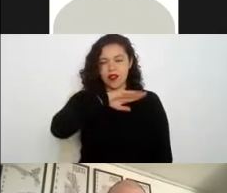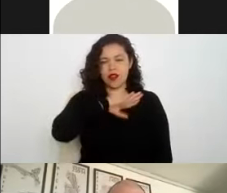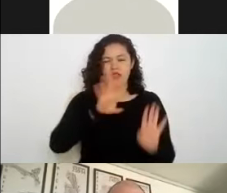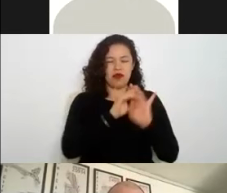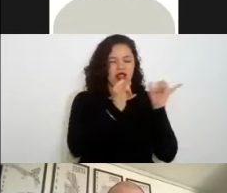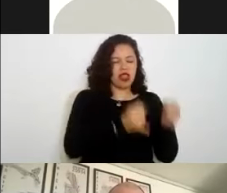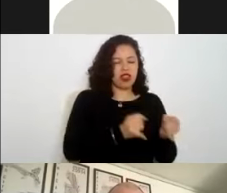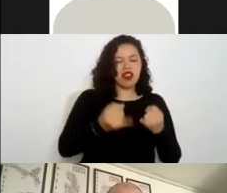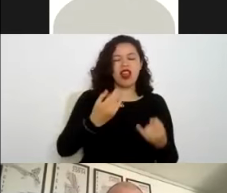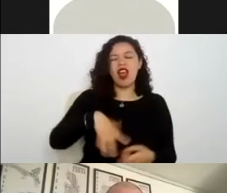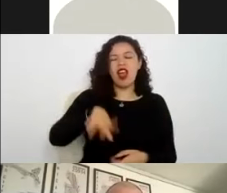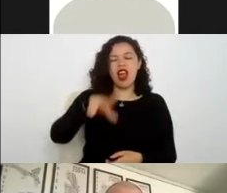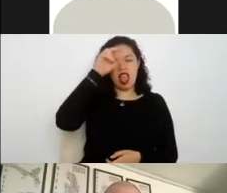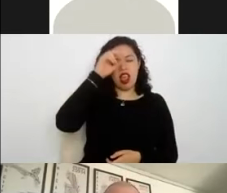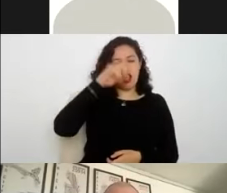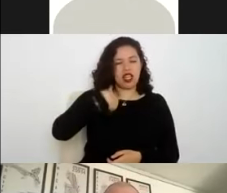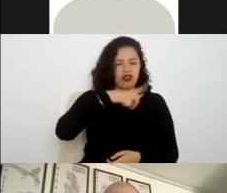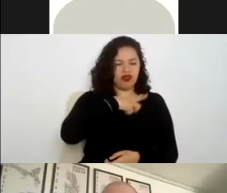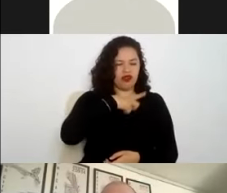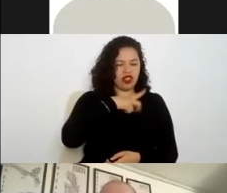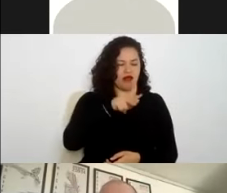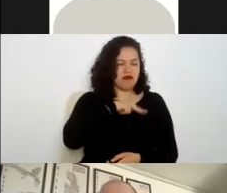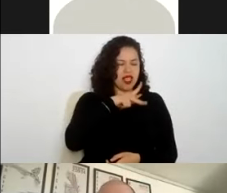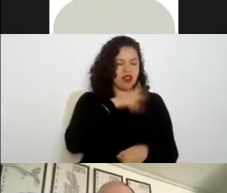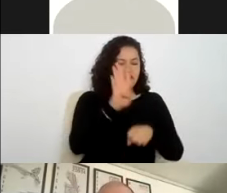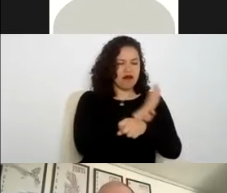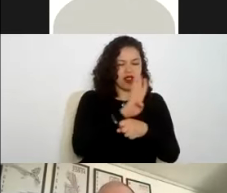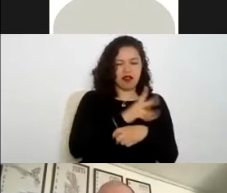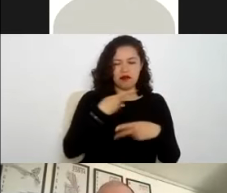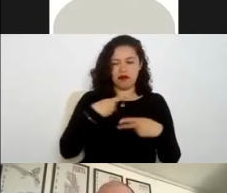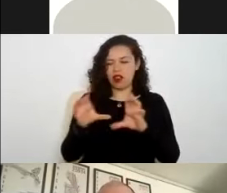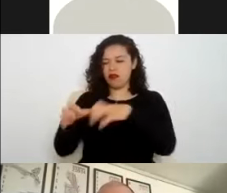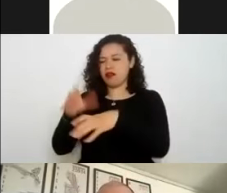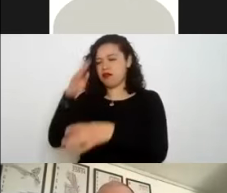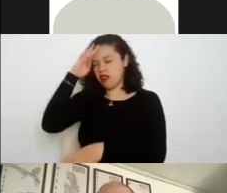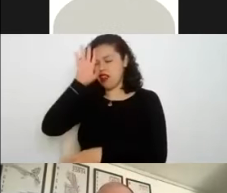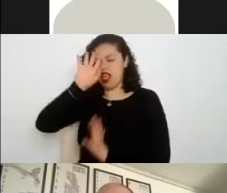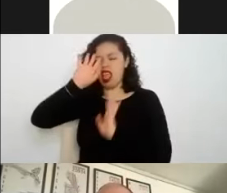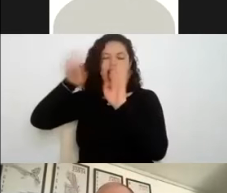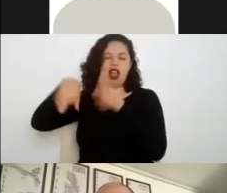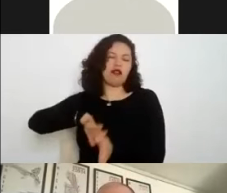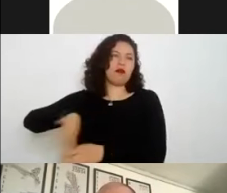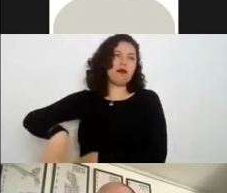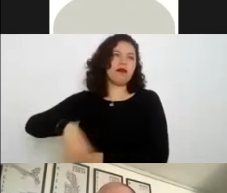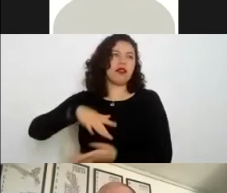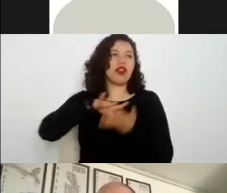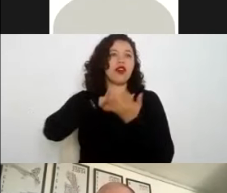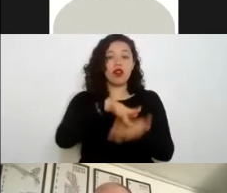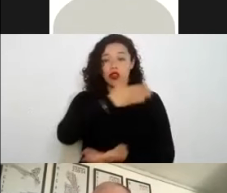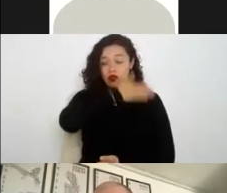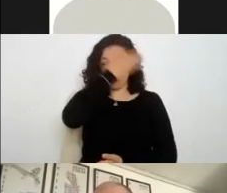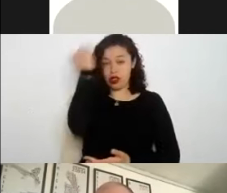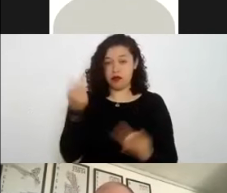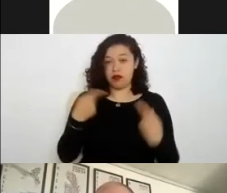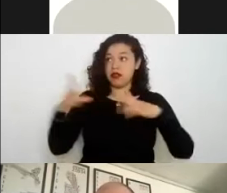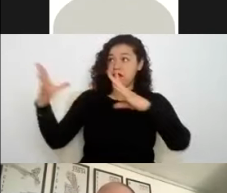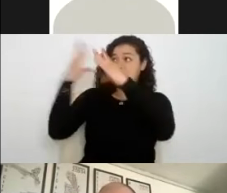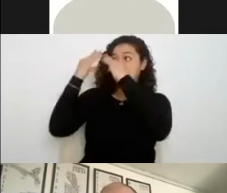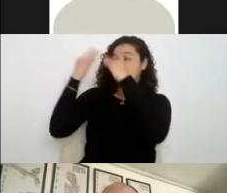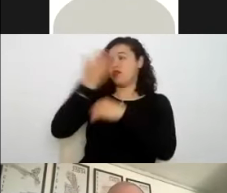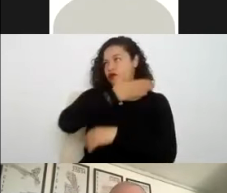el tiempo estamos pensando en nuestros beneficios, no sabemos cómo ayudar, creo que también es importante, pues no nos los han inculcado y no sabemos cómo